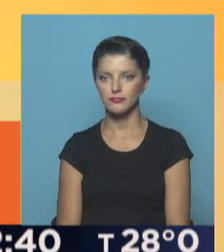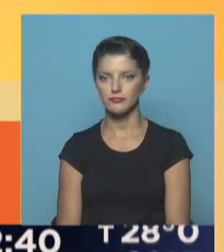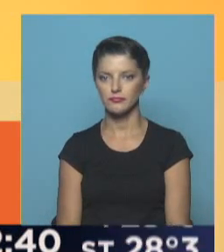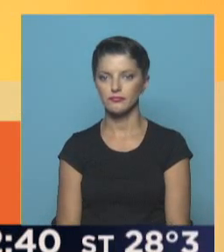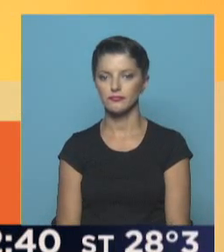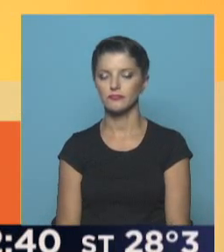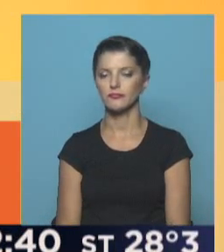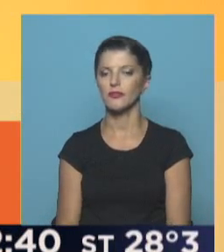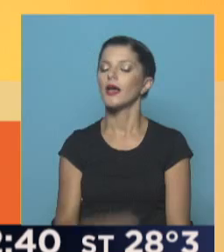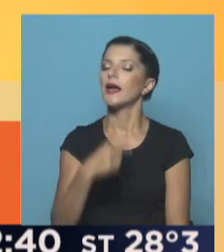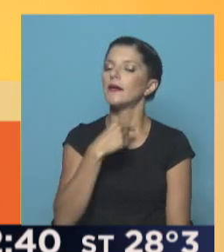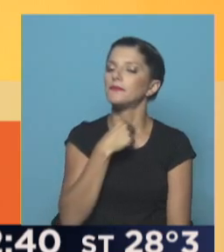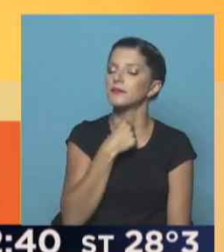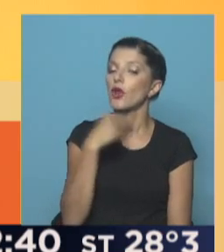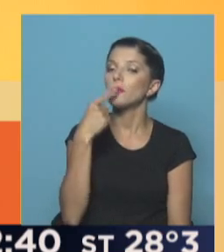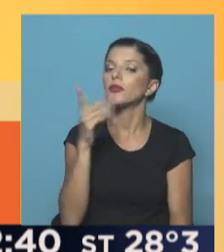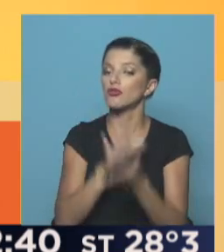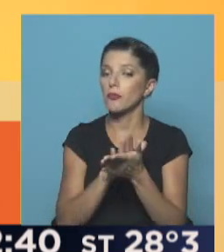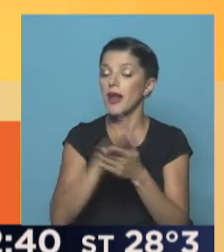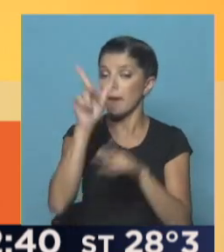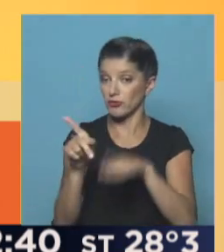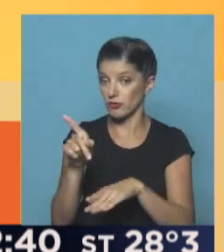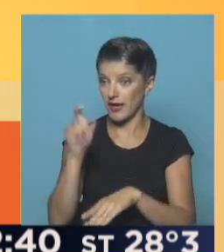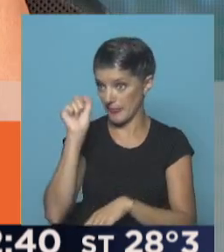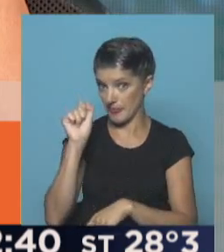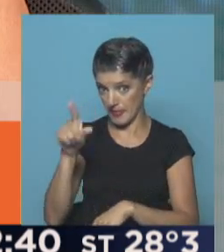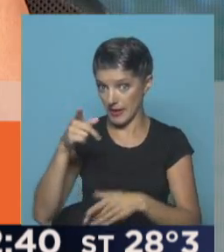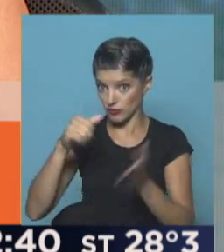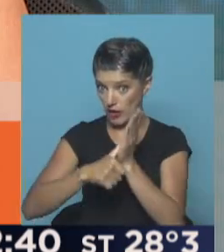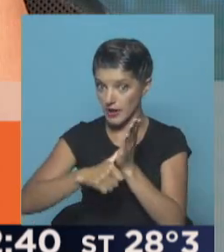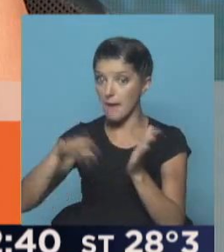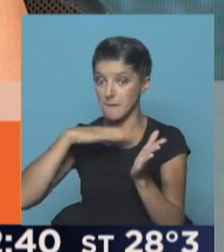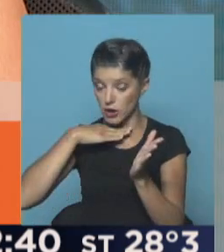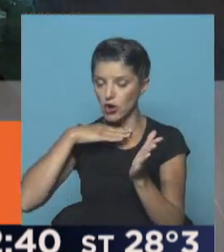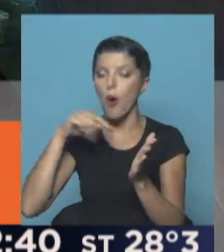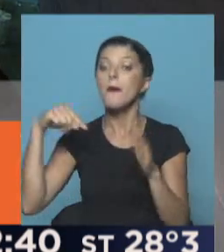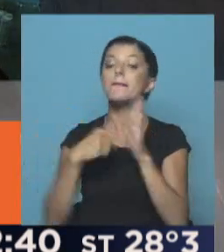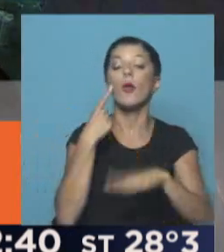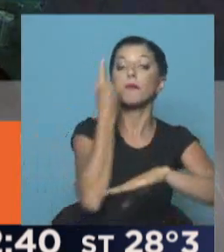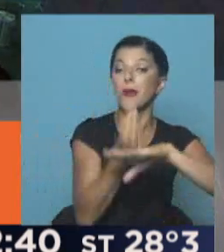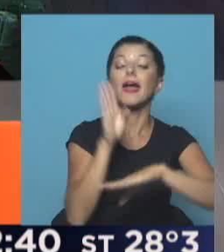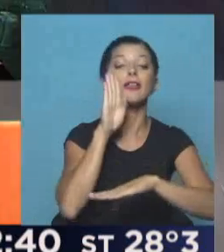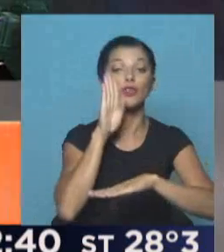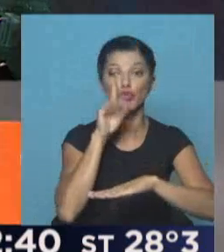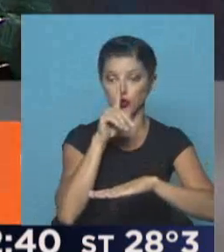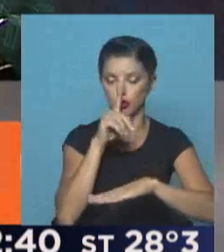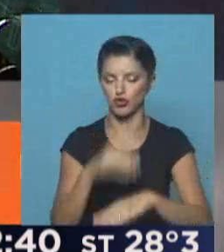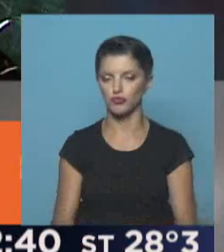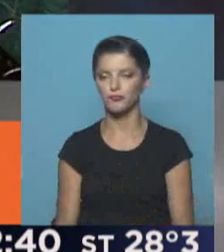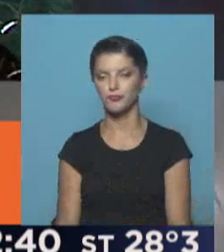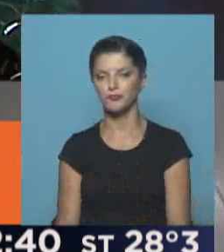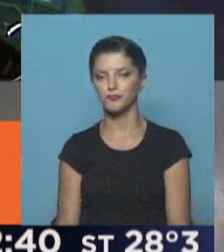están viviendo en Estados Unidos, que se ha dado que varios nombramientos causan muchísima preocupación de funcionarios